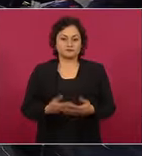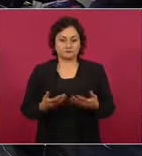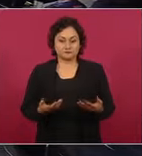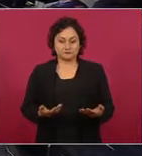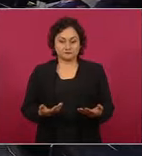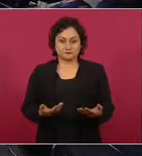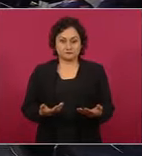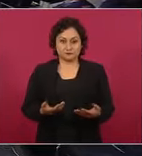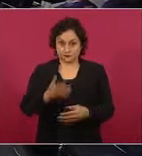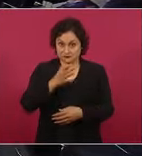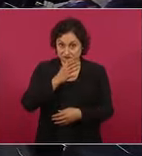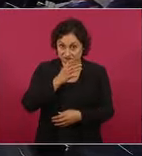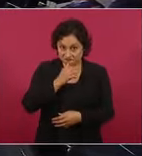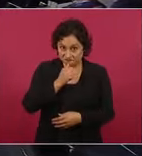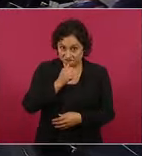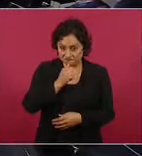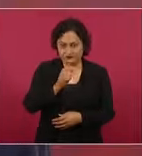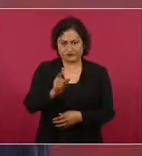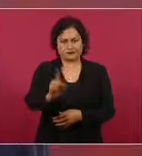buscar un mecanismo